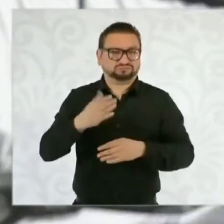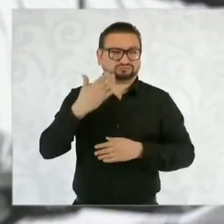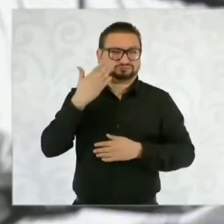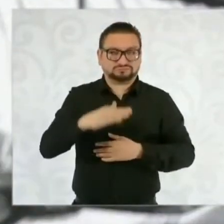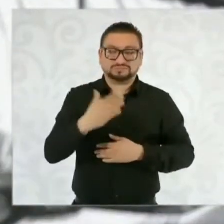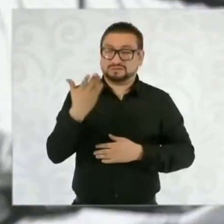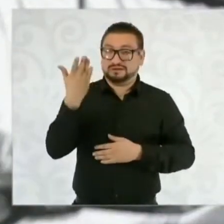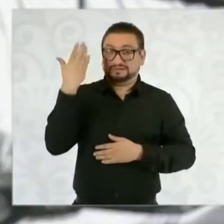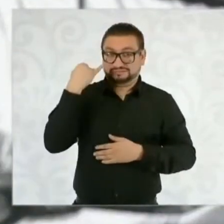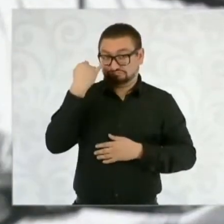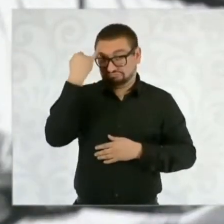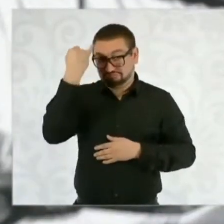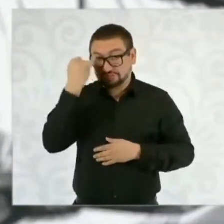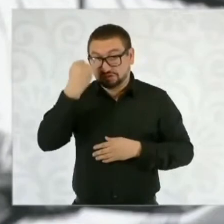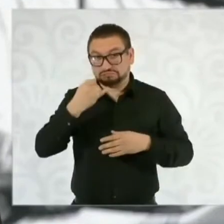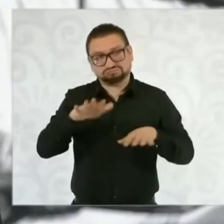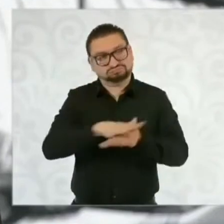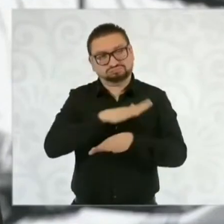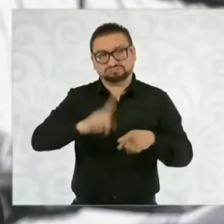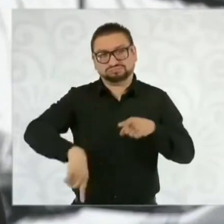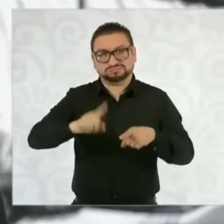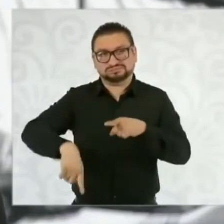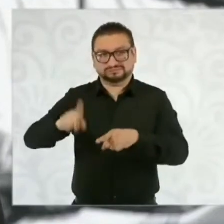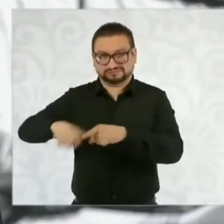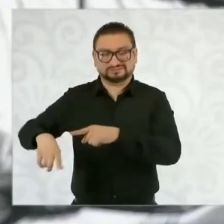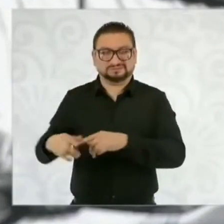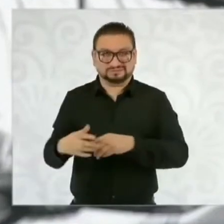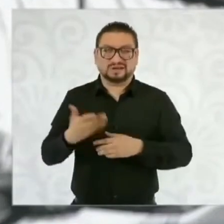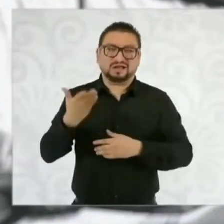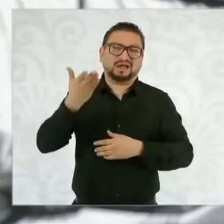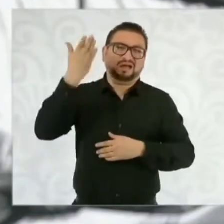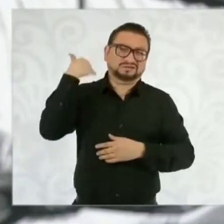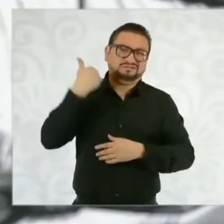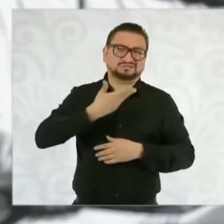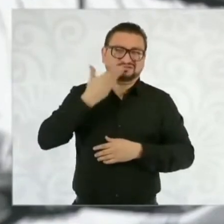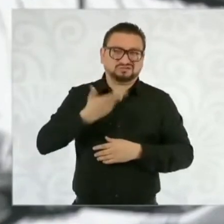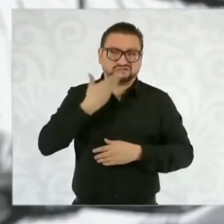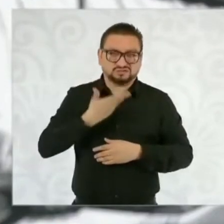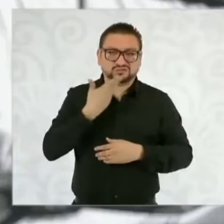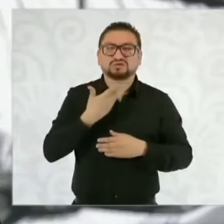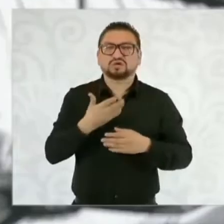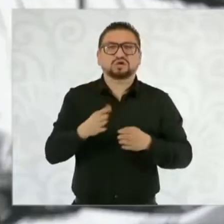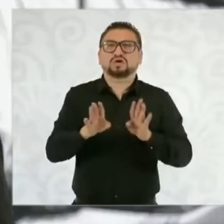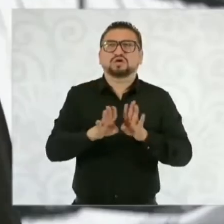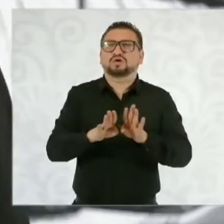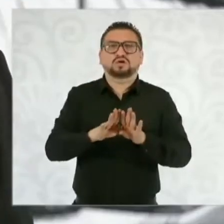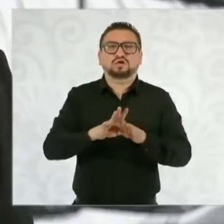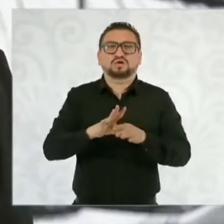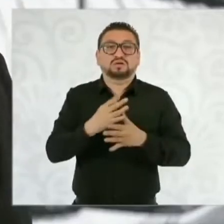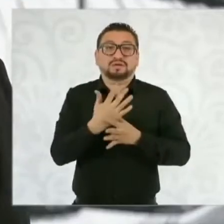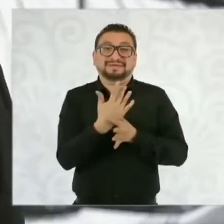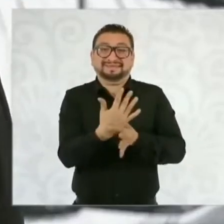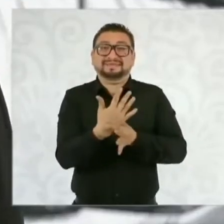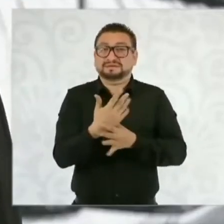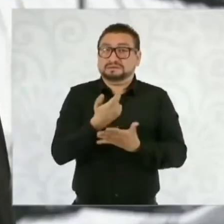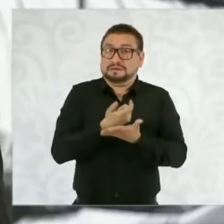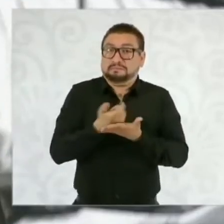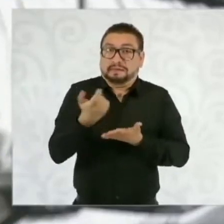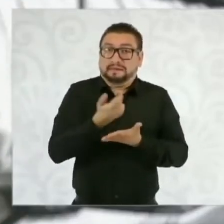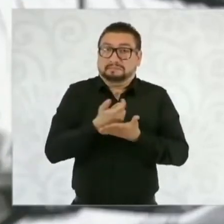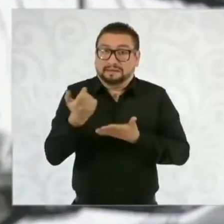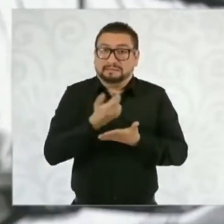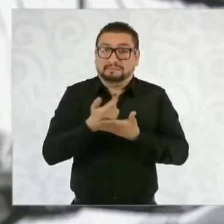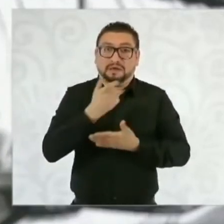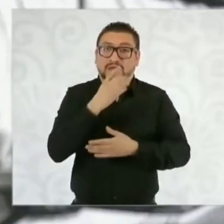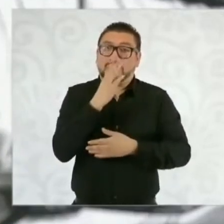que se tenían anteriormente ya bastante arraigadas sobre cómo o por qué no aumentar los salarios, porque esto